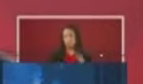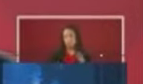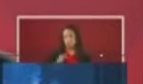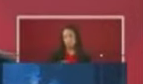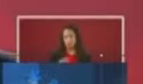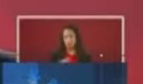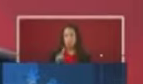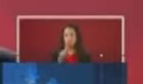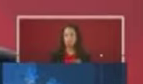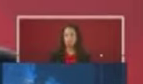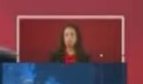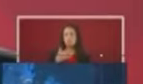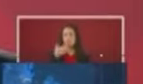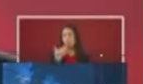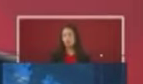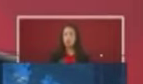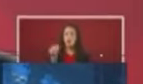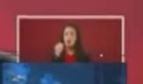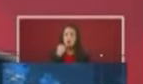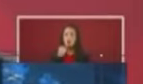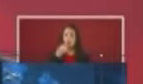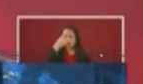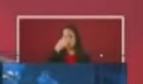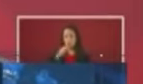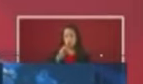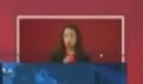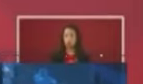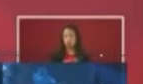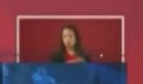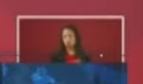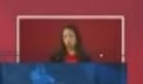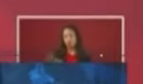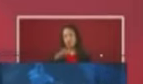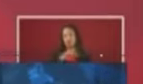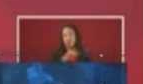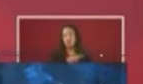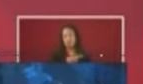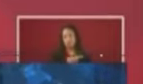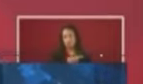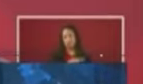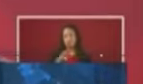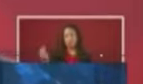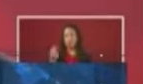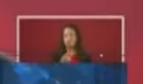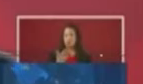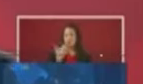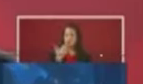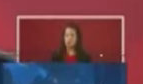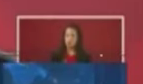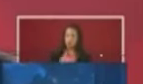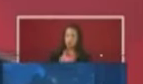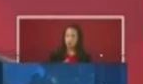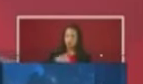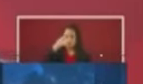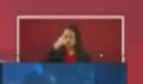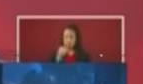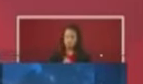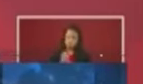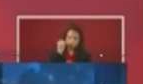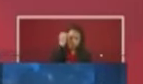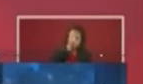políticas públicas se traduzcan en ley para profundizar y consolidar el combate a estas anomalías.